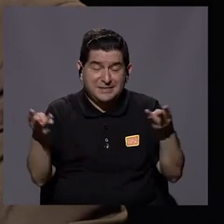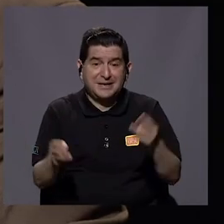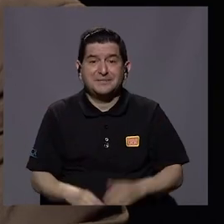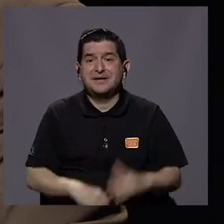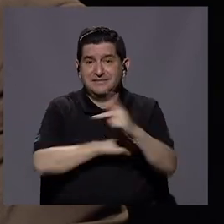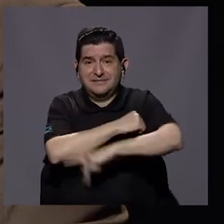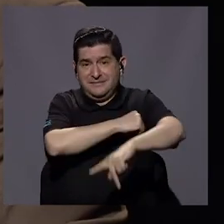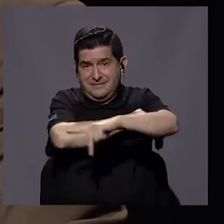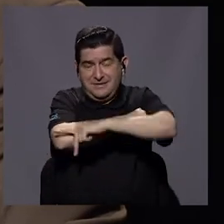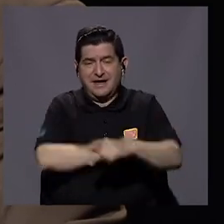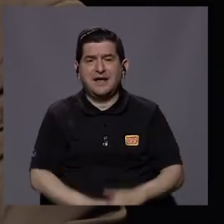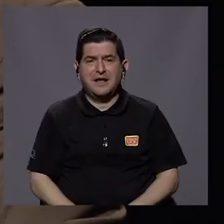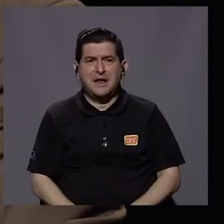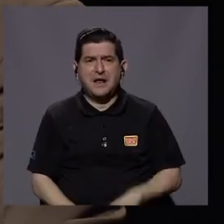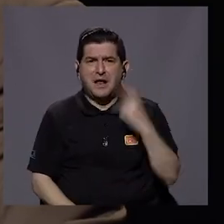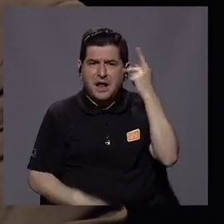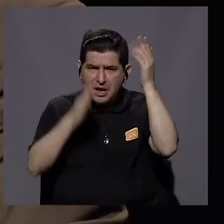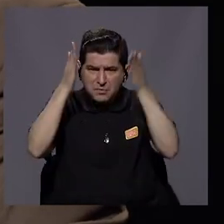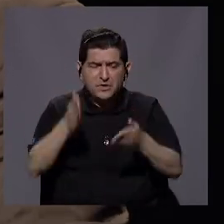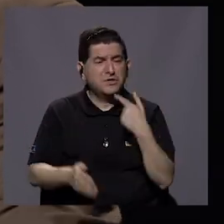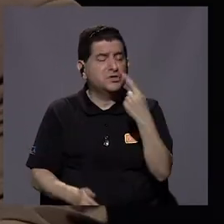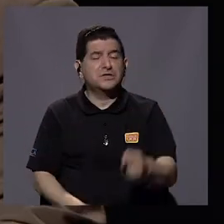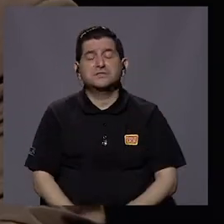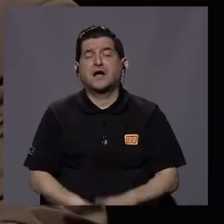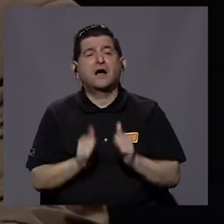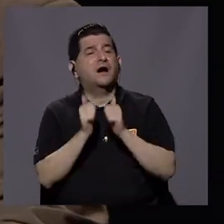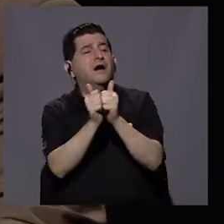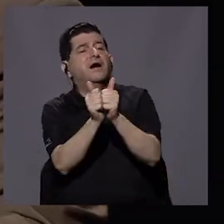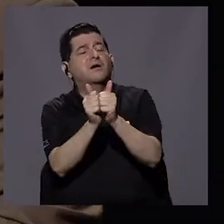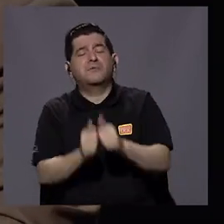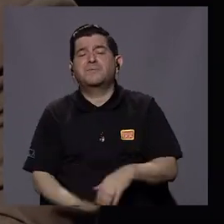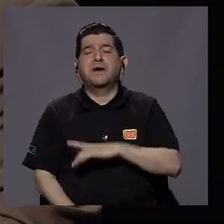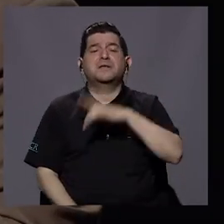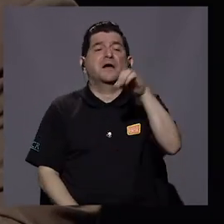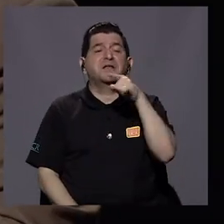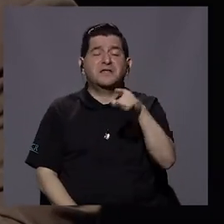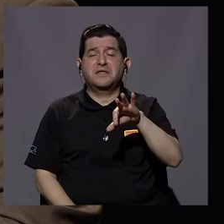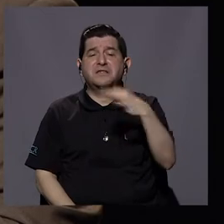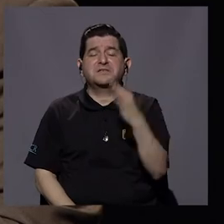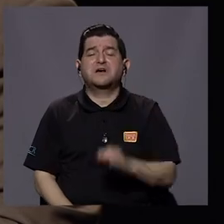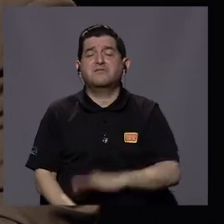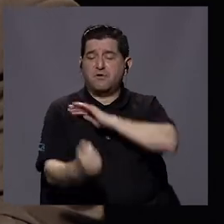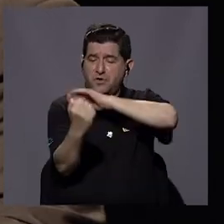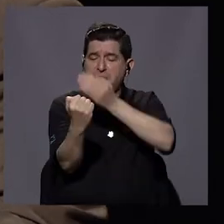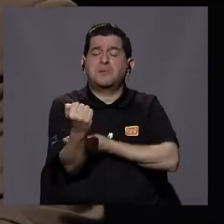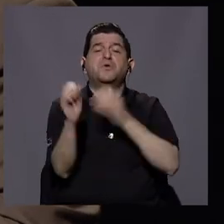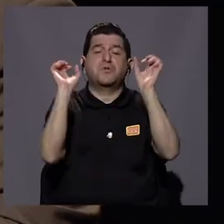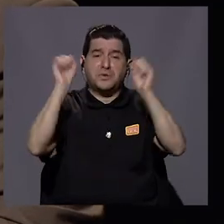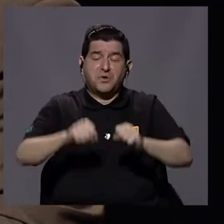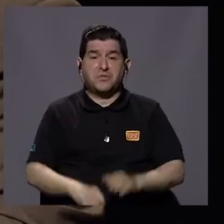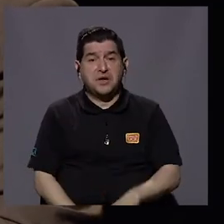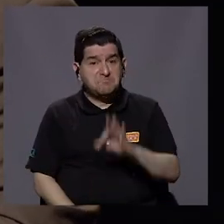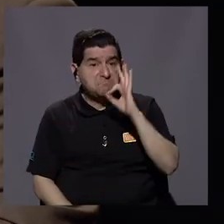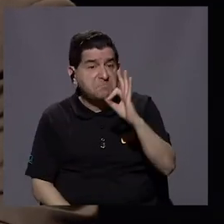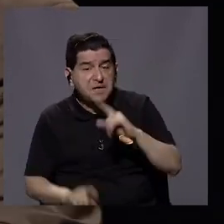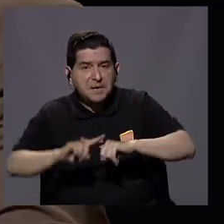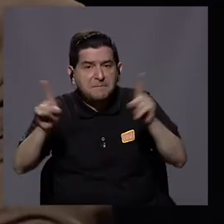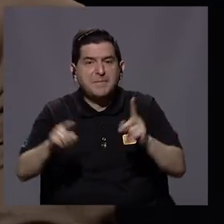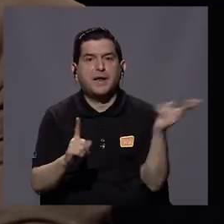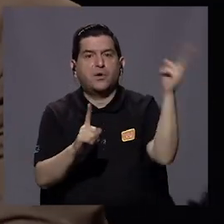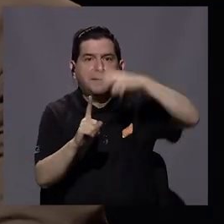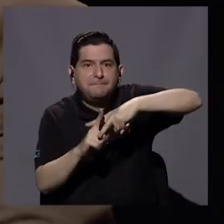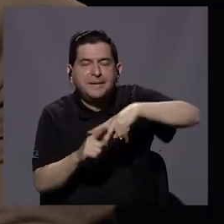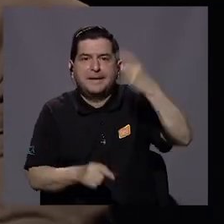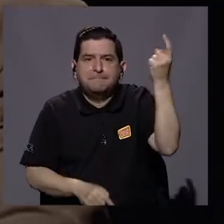materiales del país. Aún algunos políticos dicen que tienen que estar con Dios y creen que con ese discurso van a llegar al poder. Digamos, está bien, esté con Dios, pero